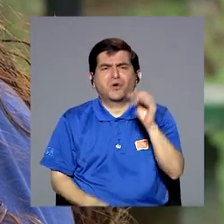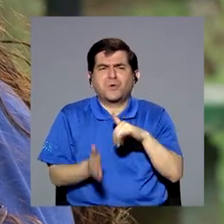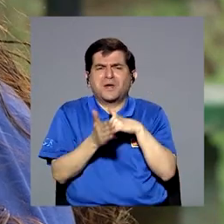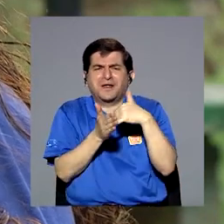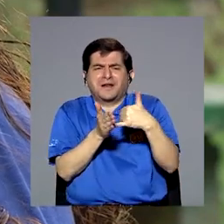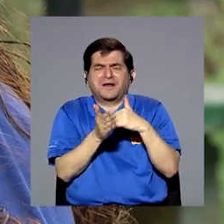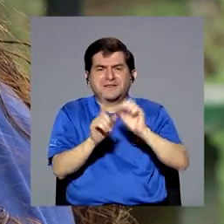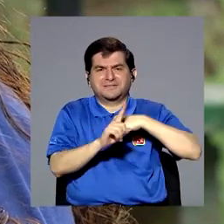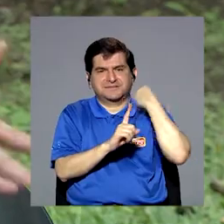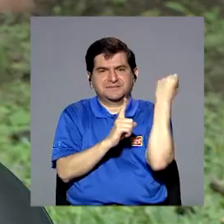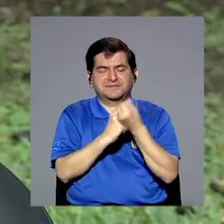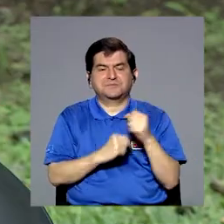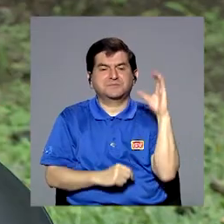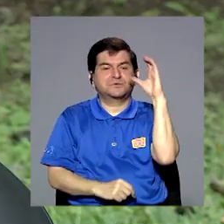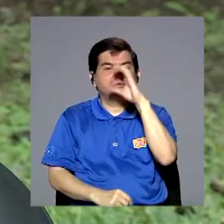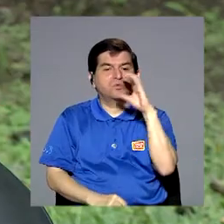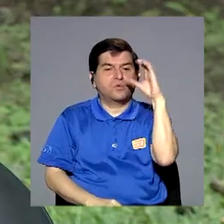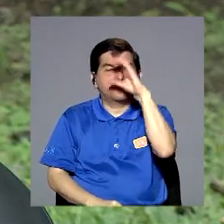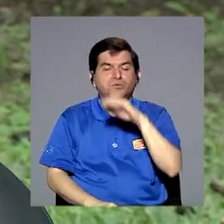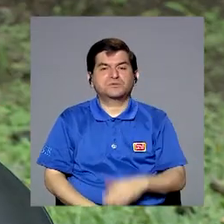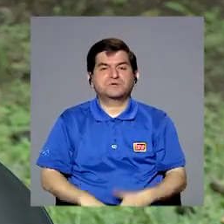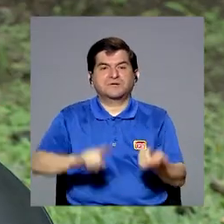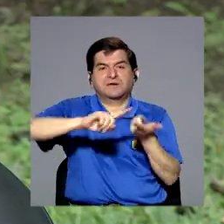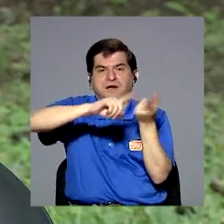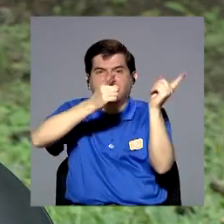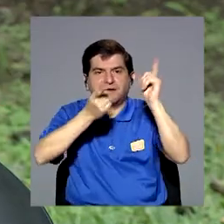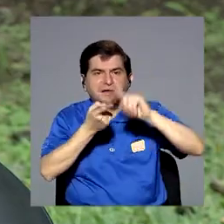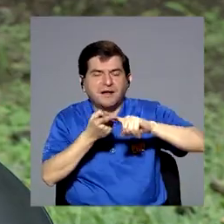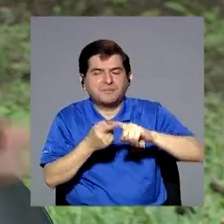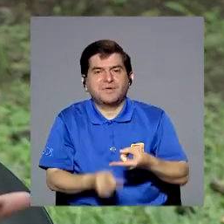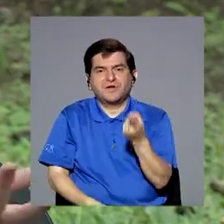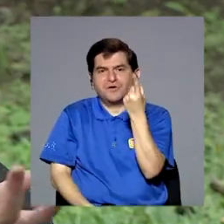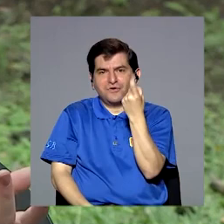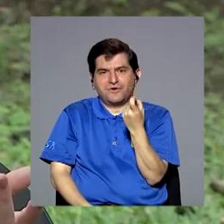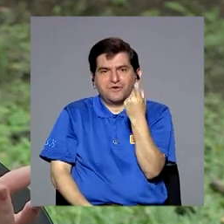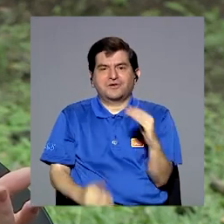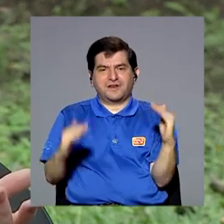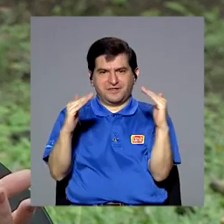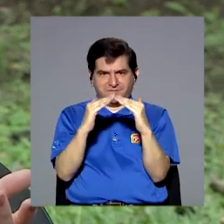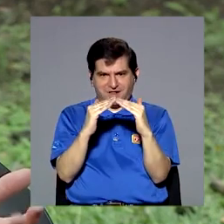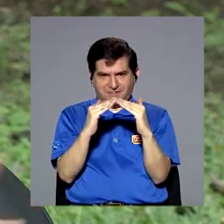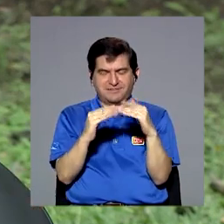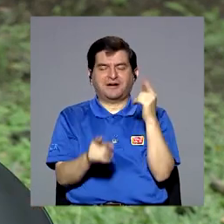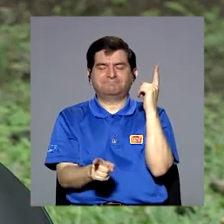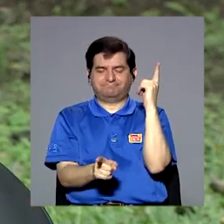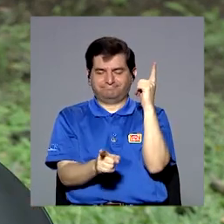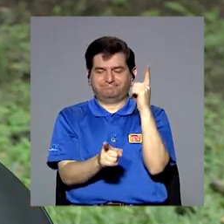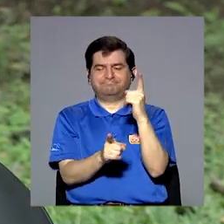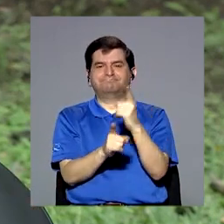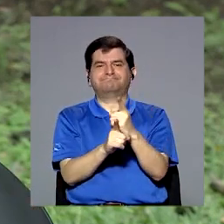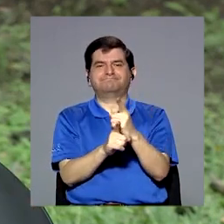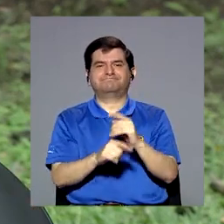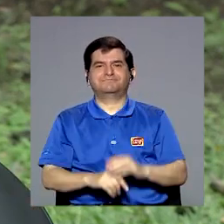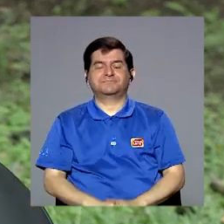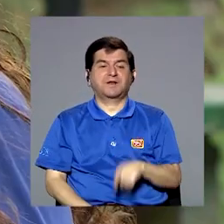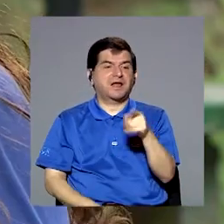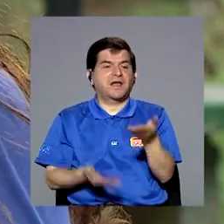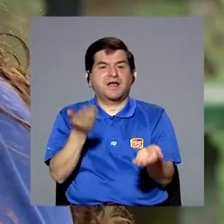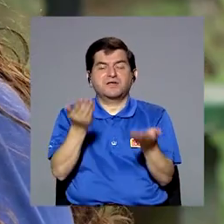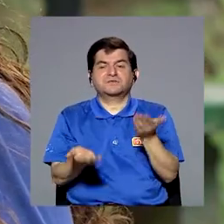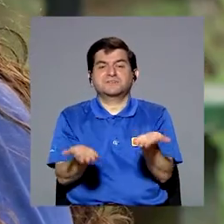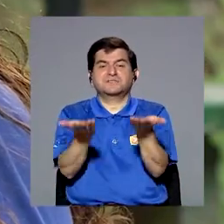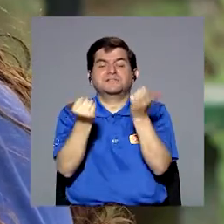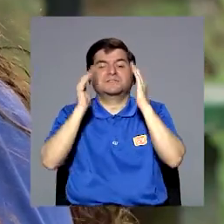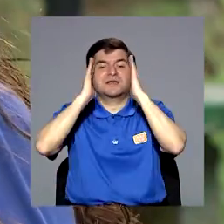vulnerables ante esta situación. Porque van a buscar entonces en sus amigos lo que les está haciendo falta en casa. Exactamente, van a buscar tal vez